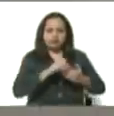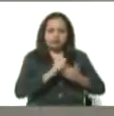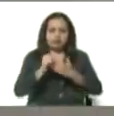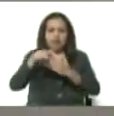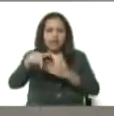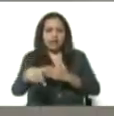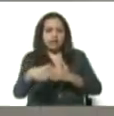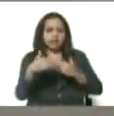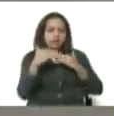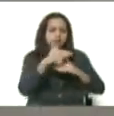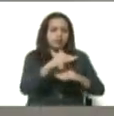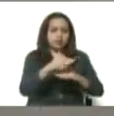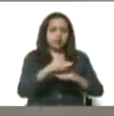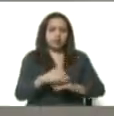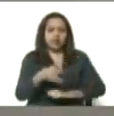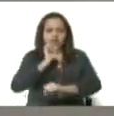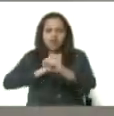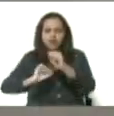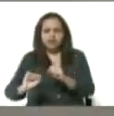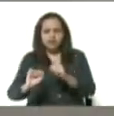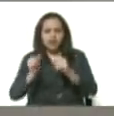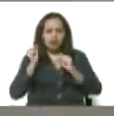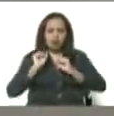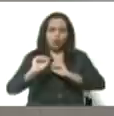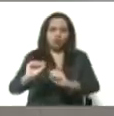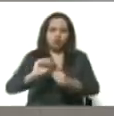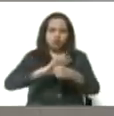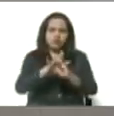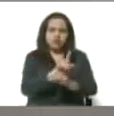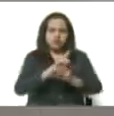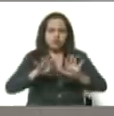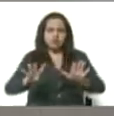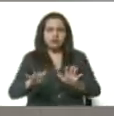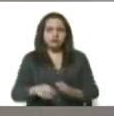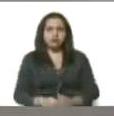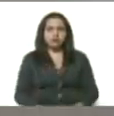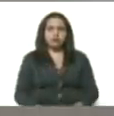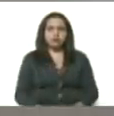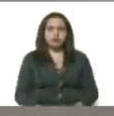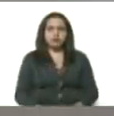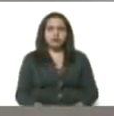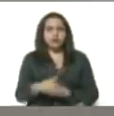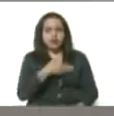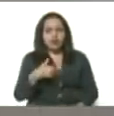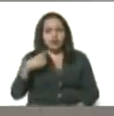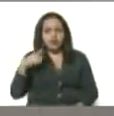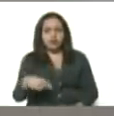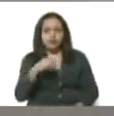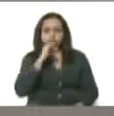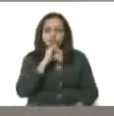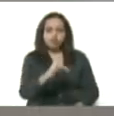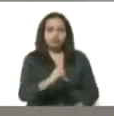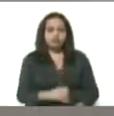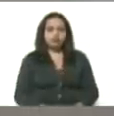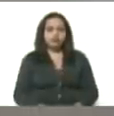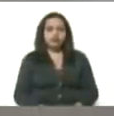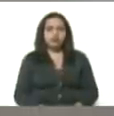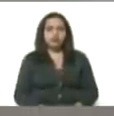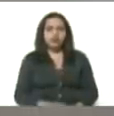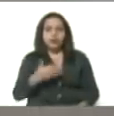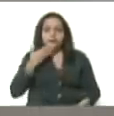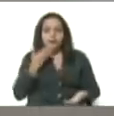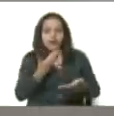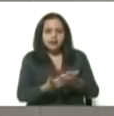esta etapa de combate contra el COVID-19. Queríamos también informar, quería